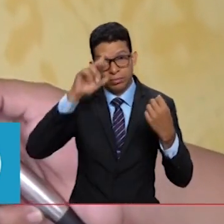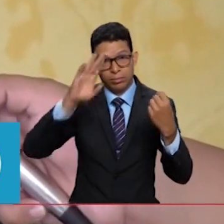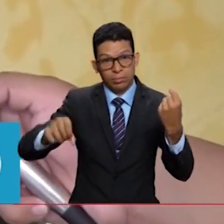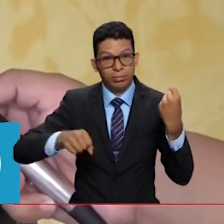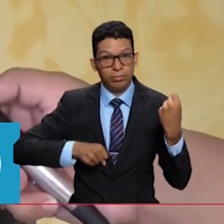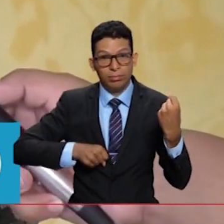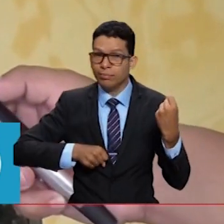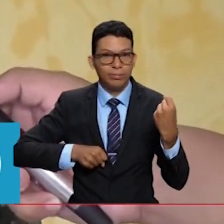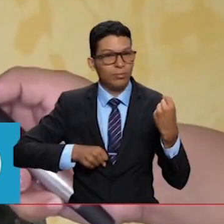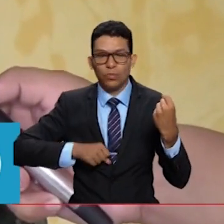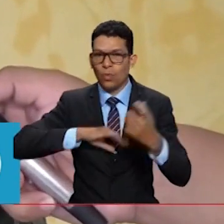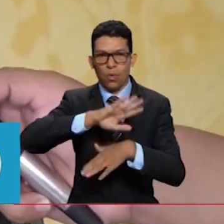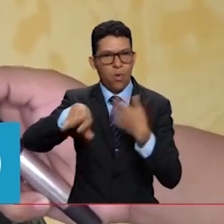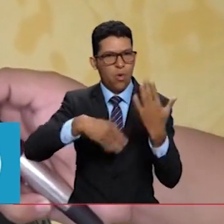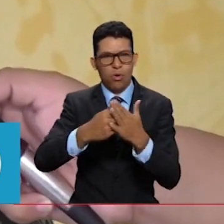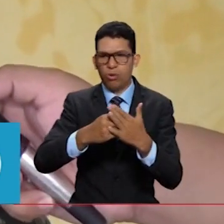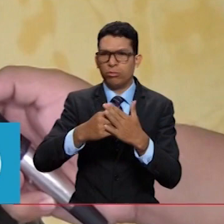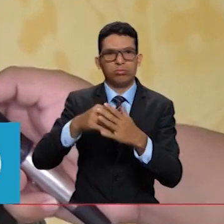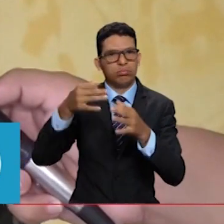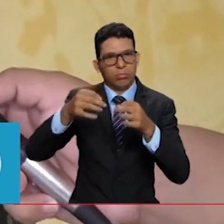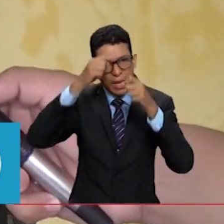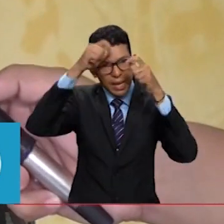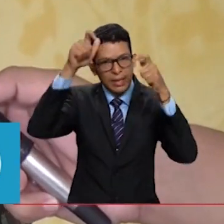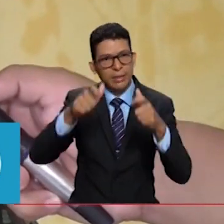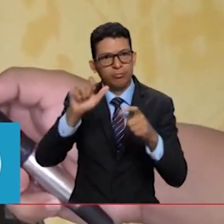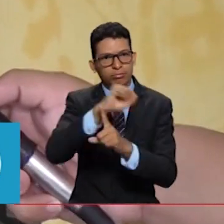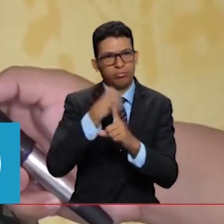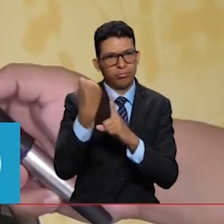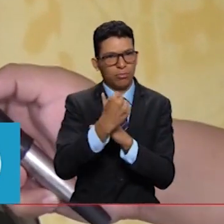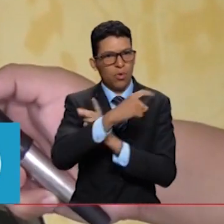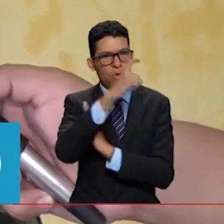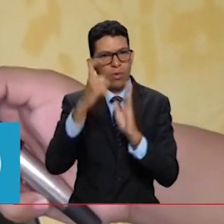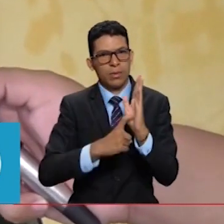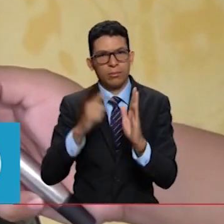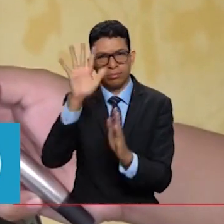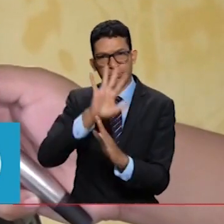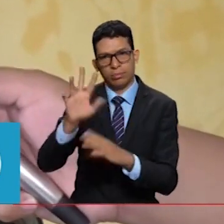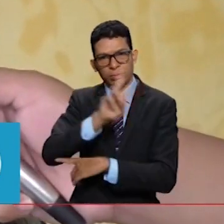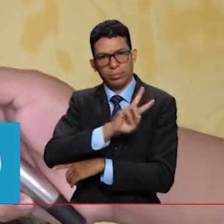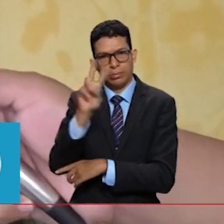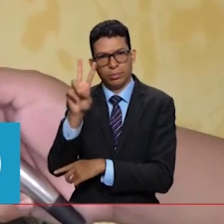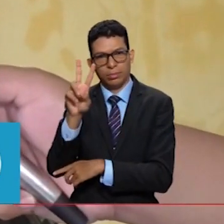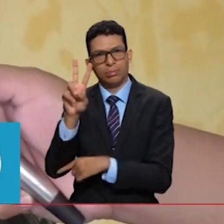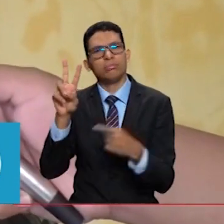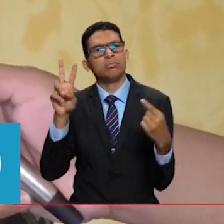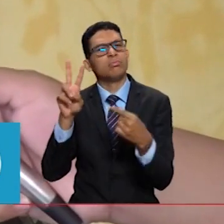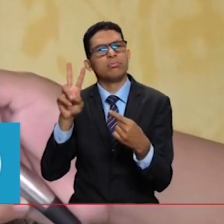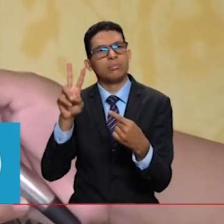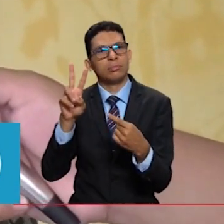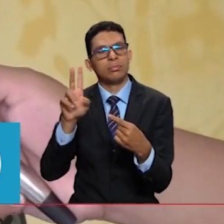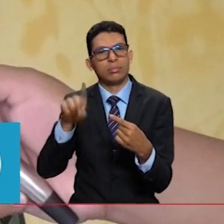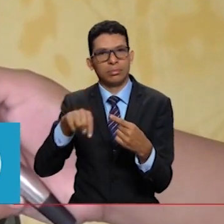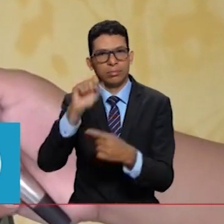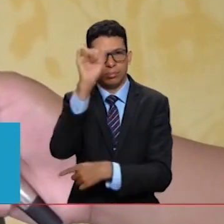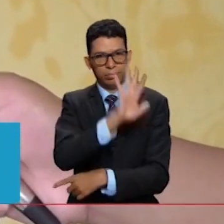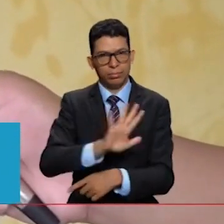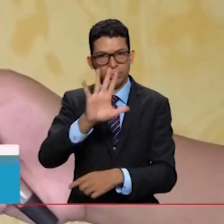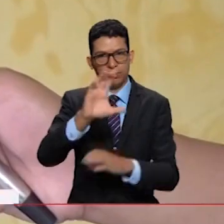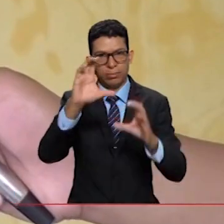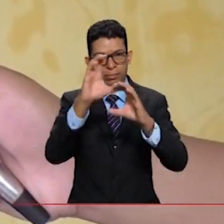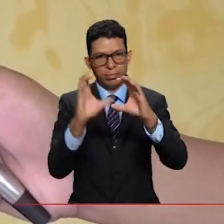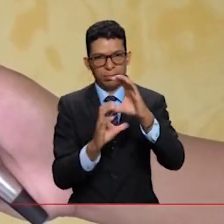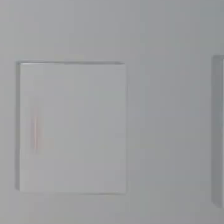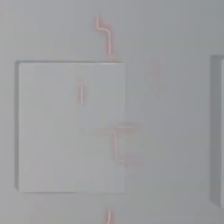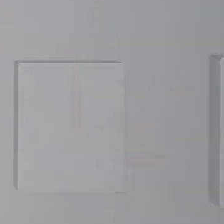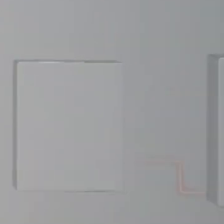sino a toda la institucionalidad y a la sociedad entera del departamento del Valle del cauca y del departamento del